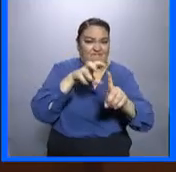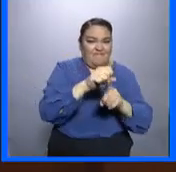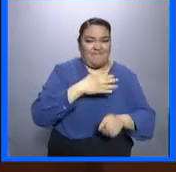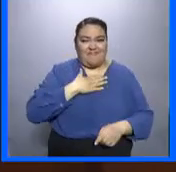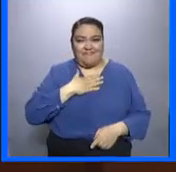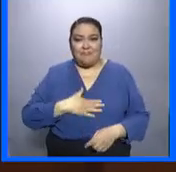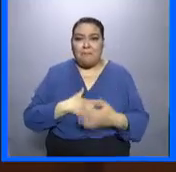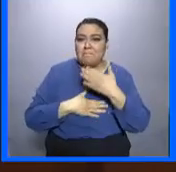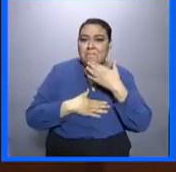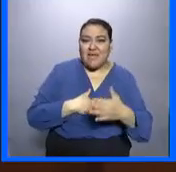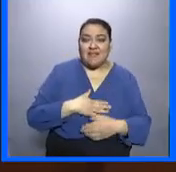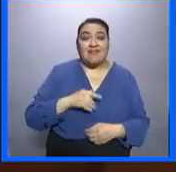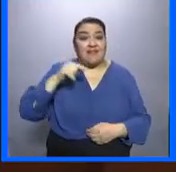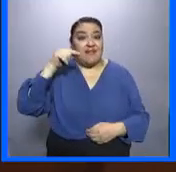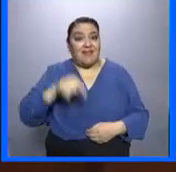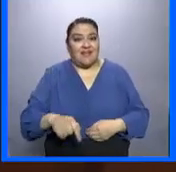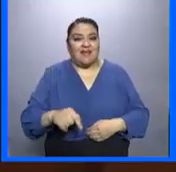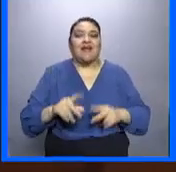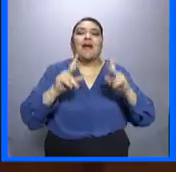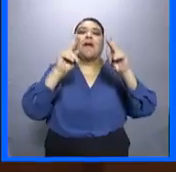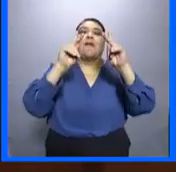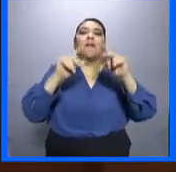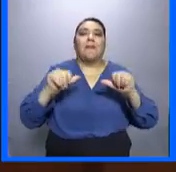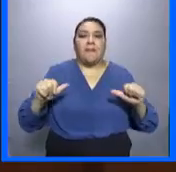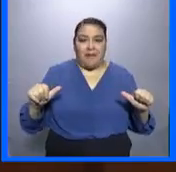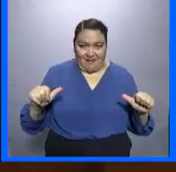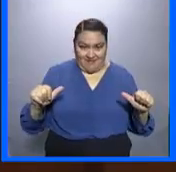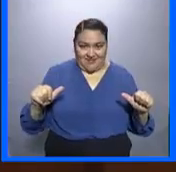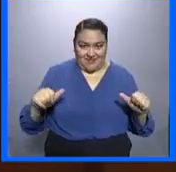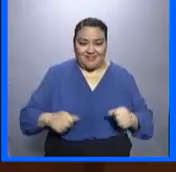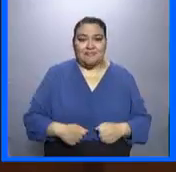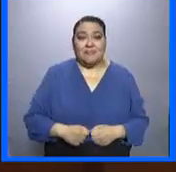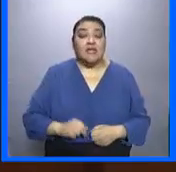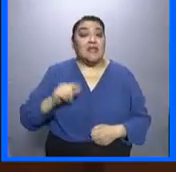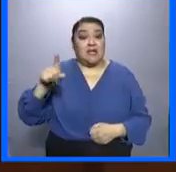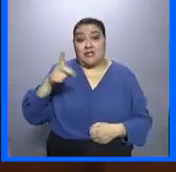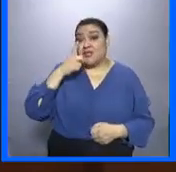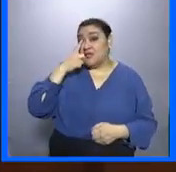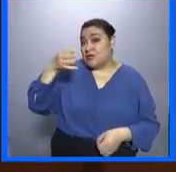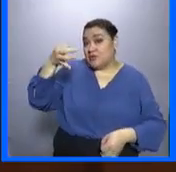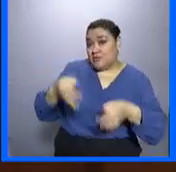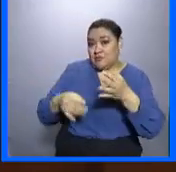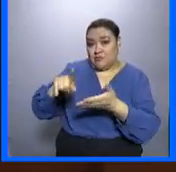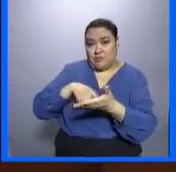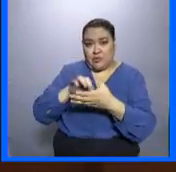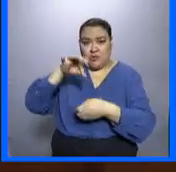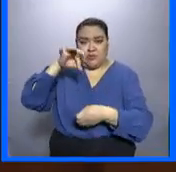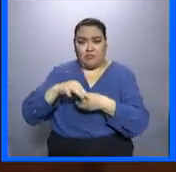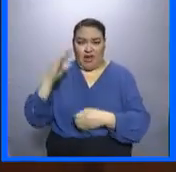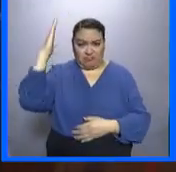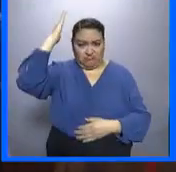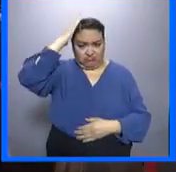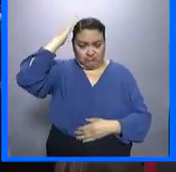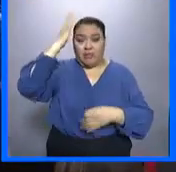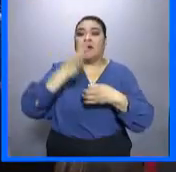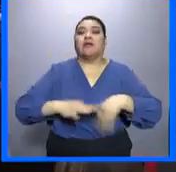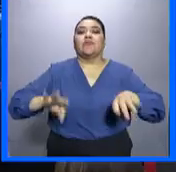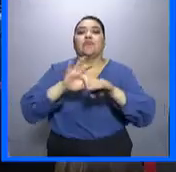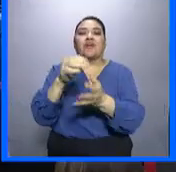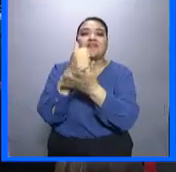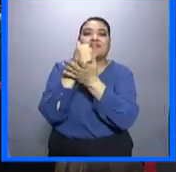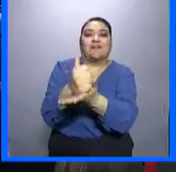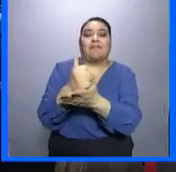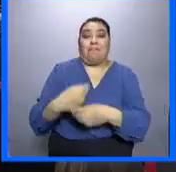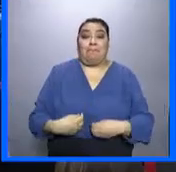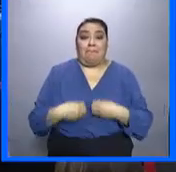país con mayor paz. Afirmó que el Tribunal Electoral se erige como una instancia indispensable para la vida